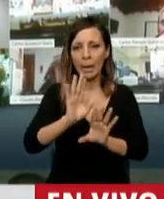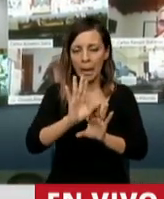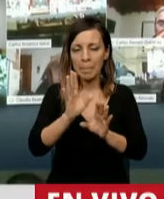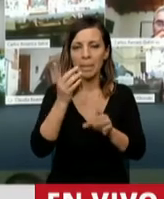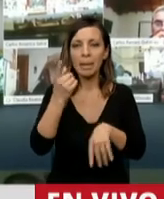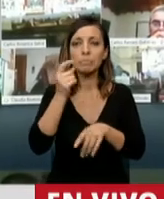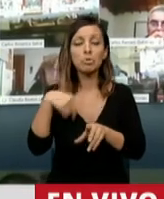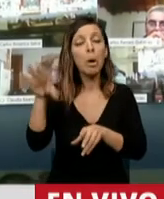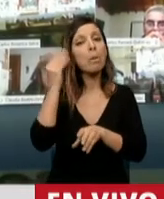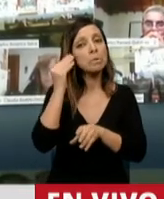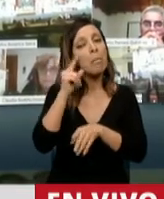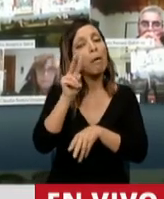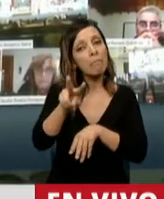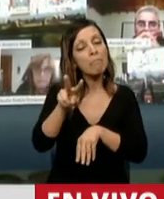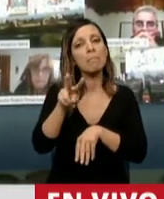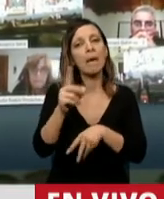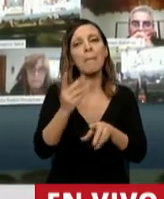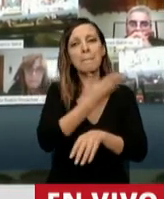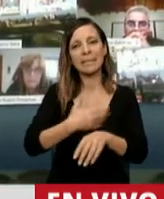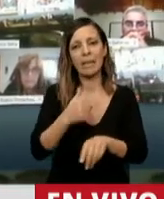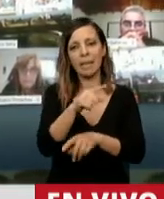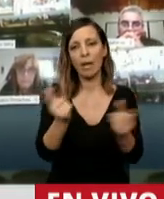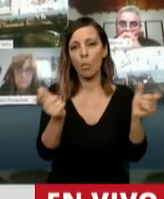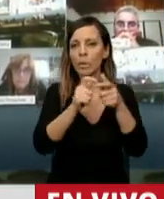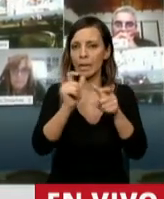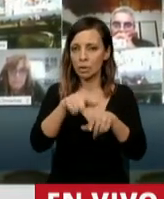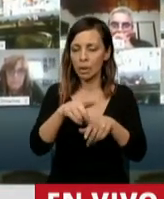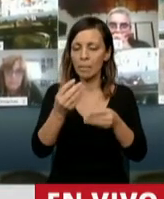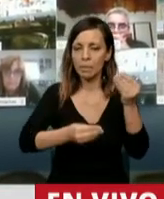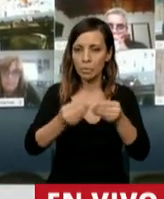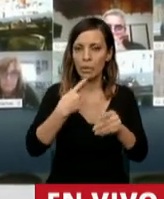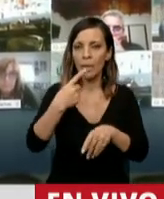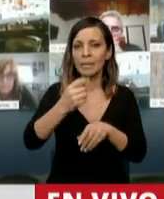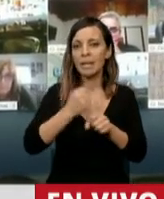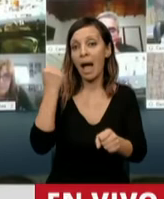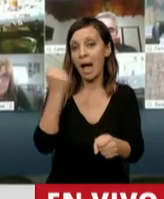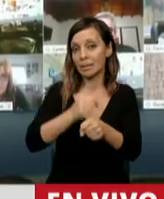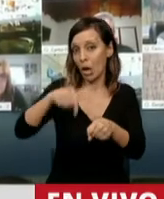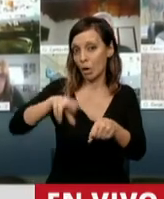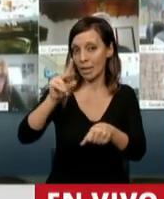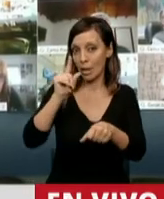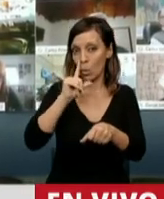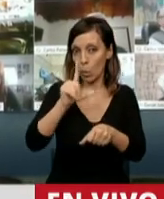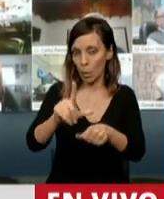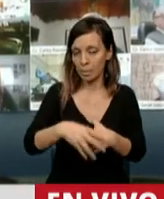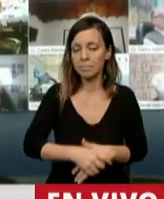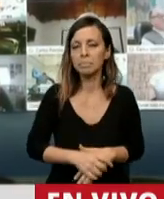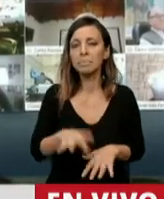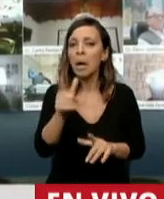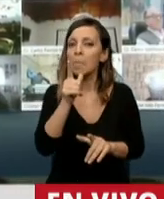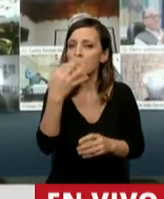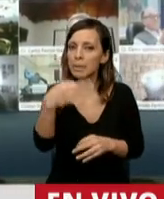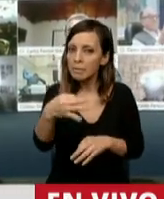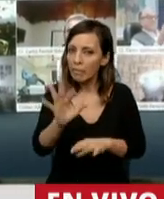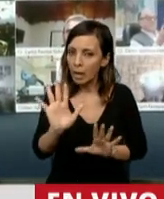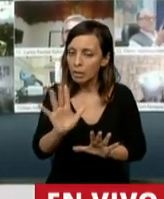escuchamos al presidente de la Comisión de Presupuestos que la prorrogaban hasta el día de hoy, la fecha, el 31 de julio del 2020. Me parece bárbaro y